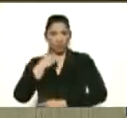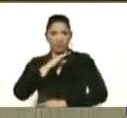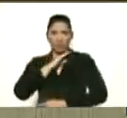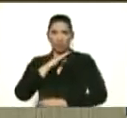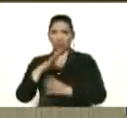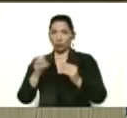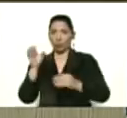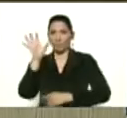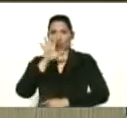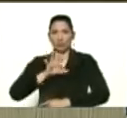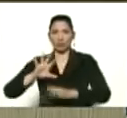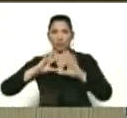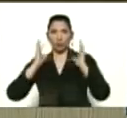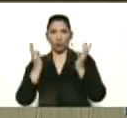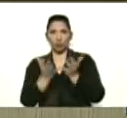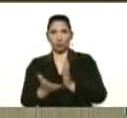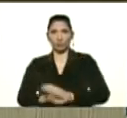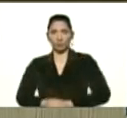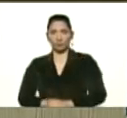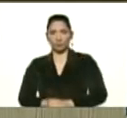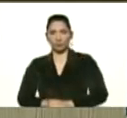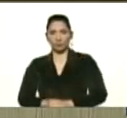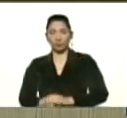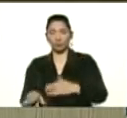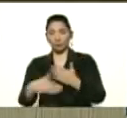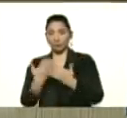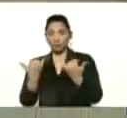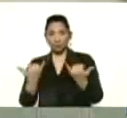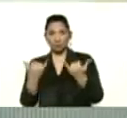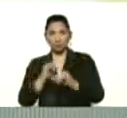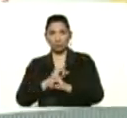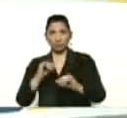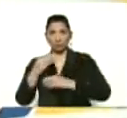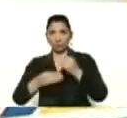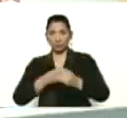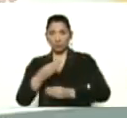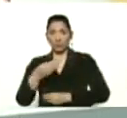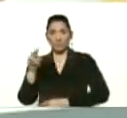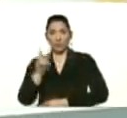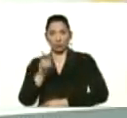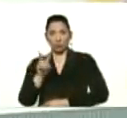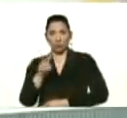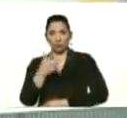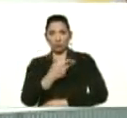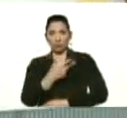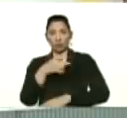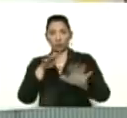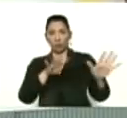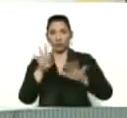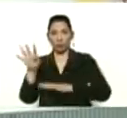todos los países del mundo, que hasta la fecha se han realizado en Venezuela